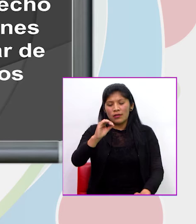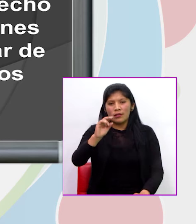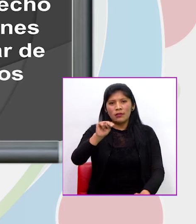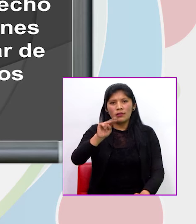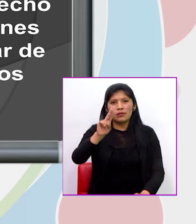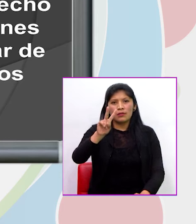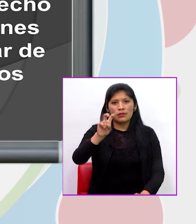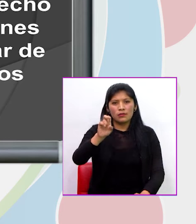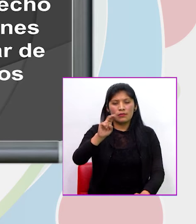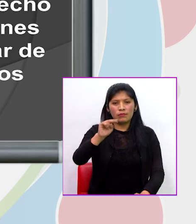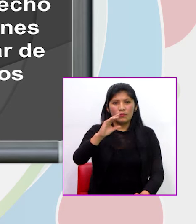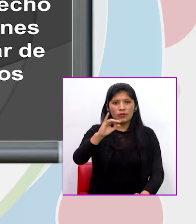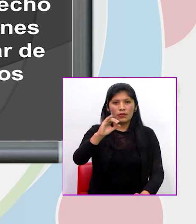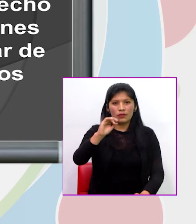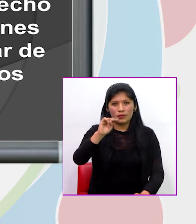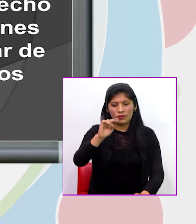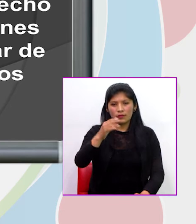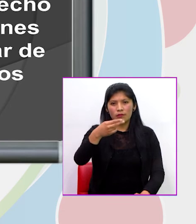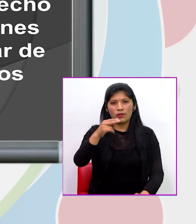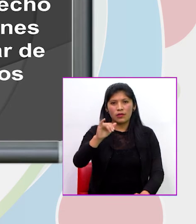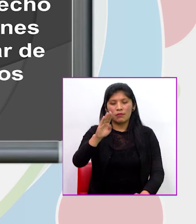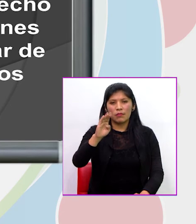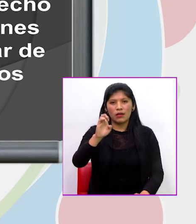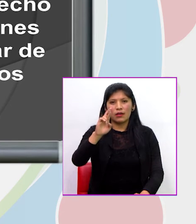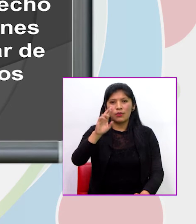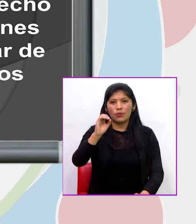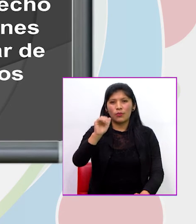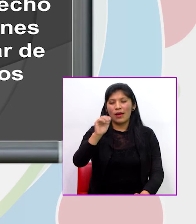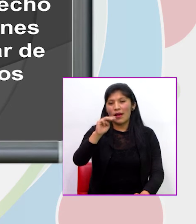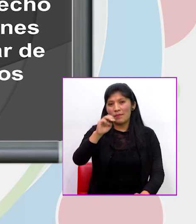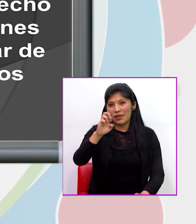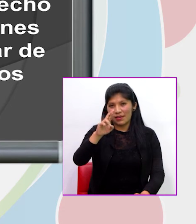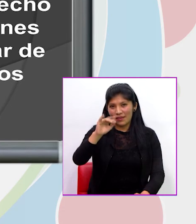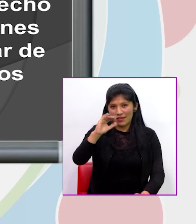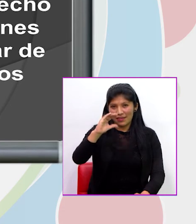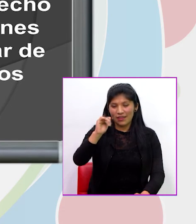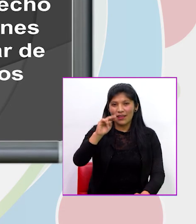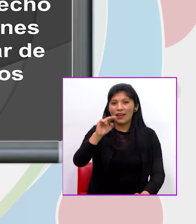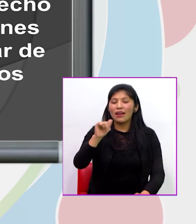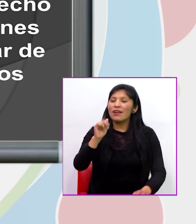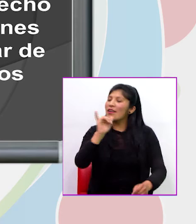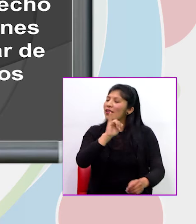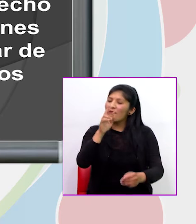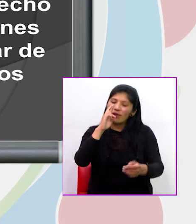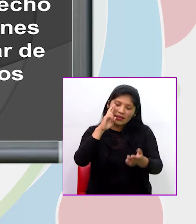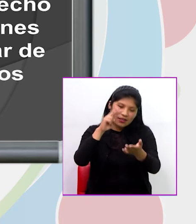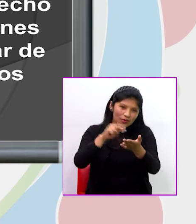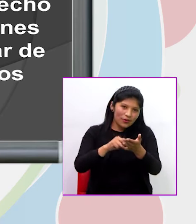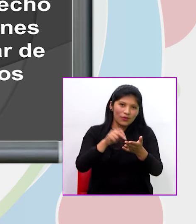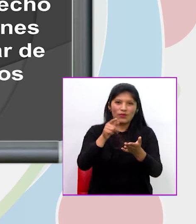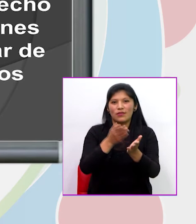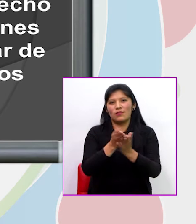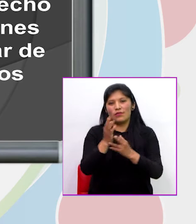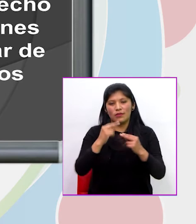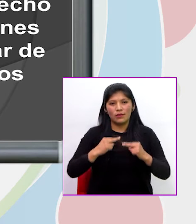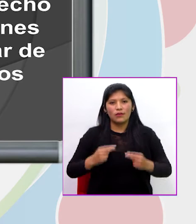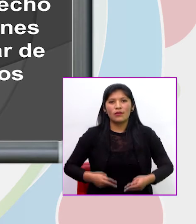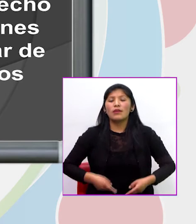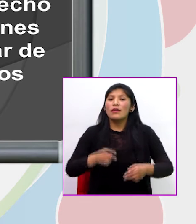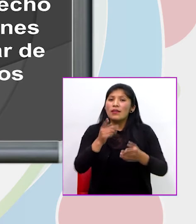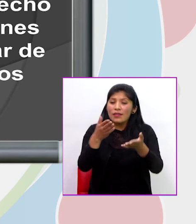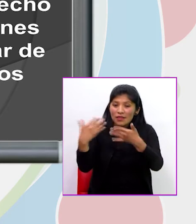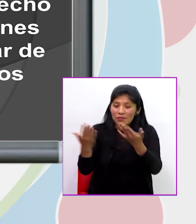los Derechos Humanos también reconoce a los derechos humanos. Te invito a que puedas revisar